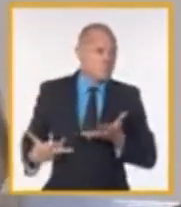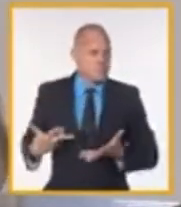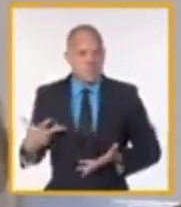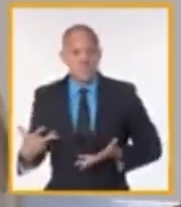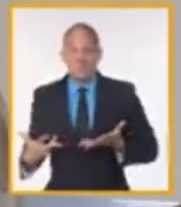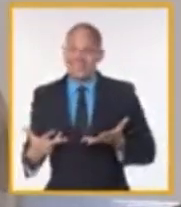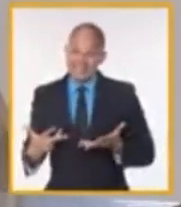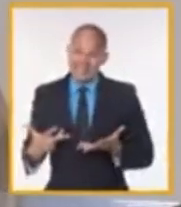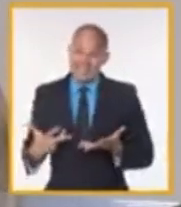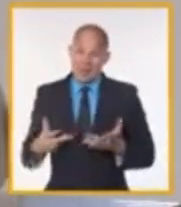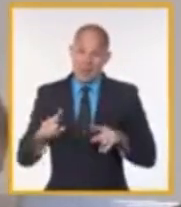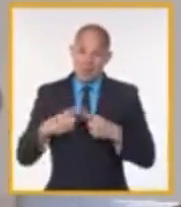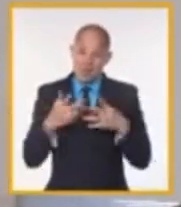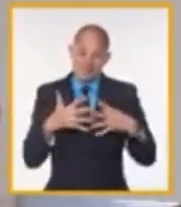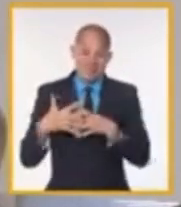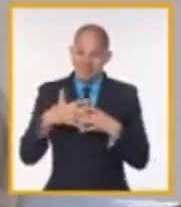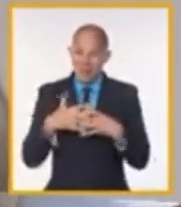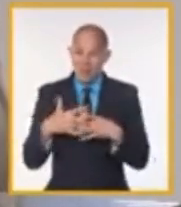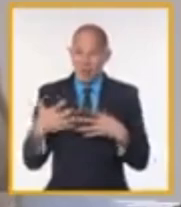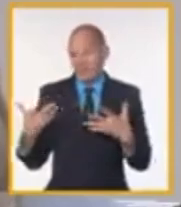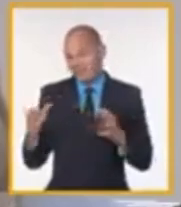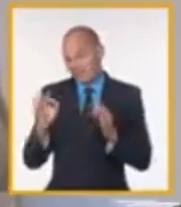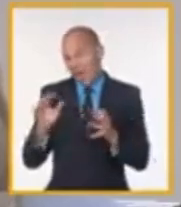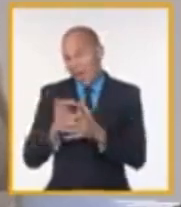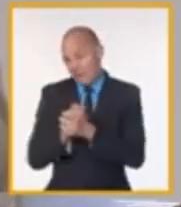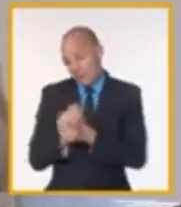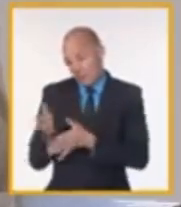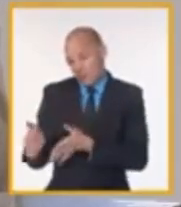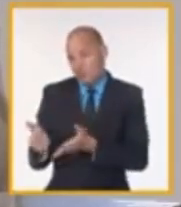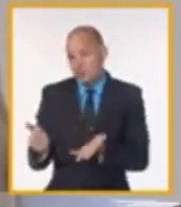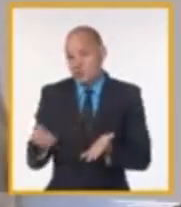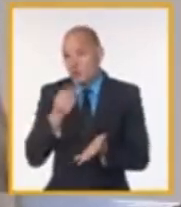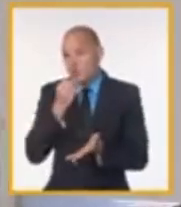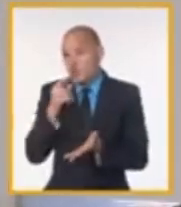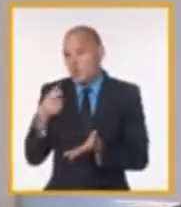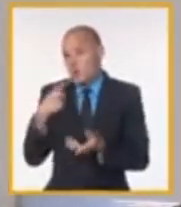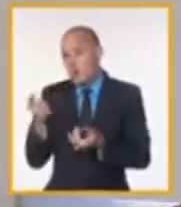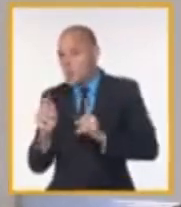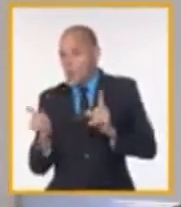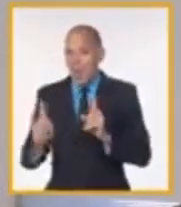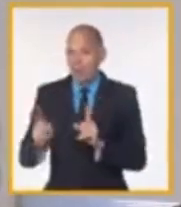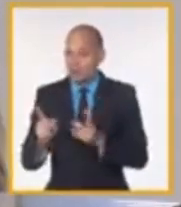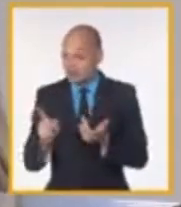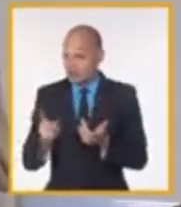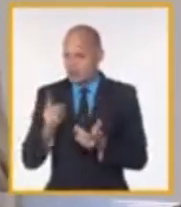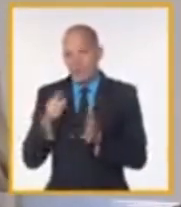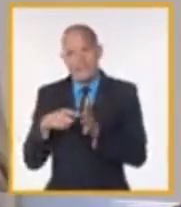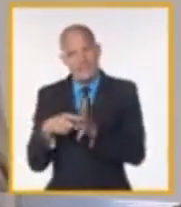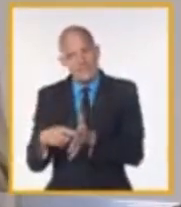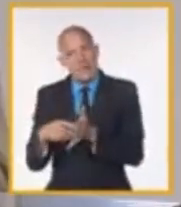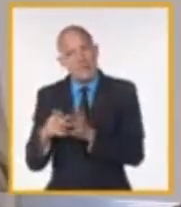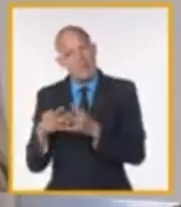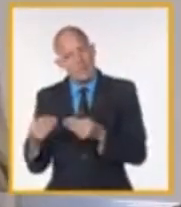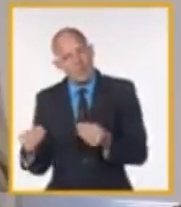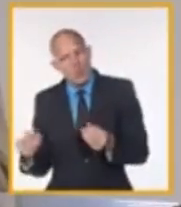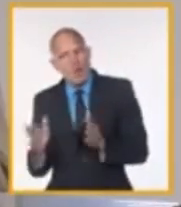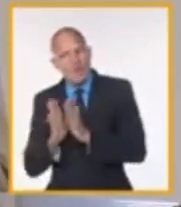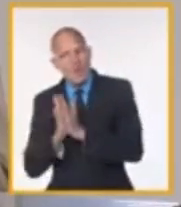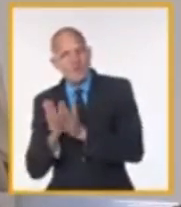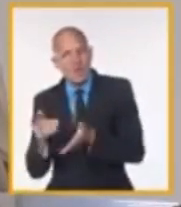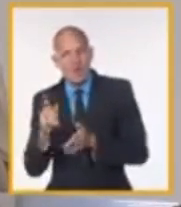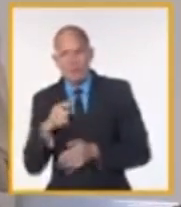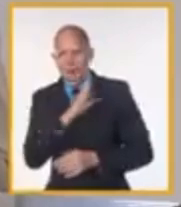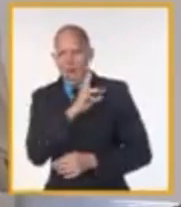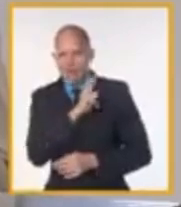Colonia es el colonizador que ellos tienen allí Eh no puede decirle a a a